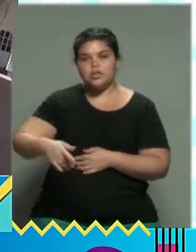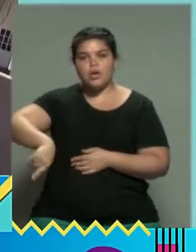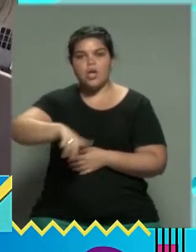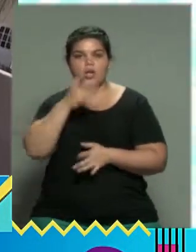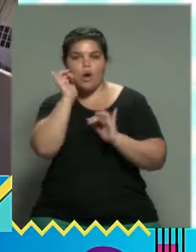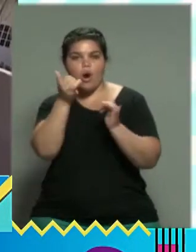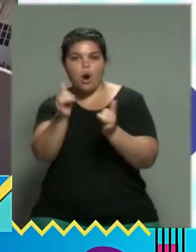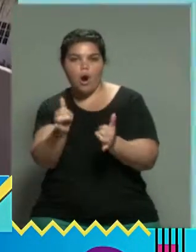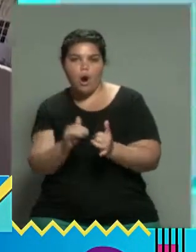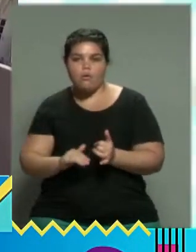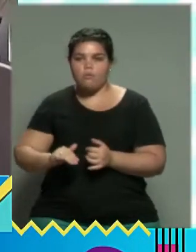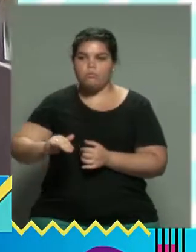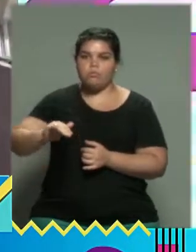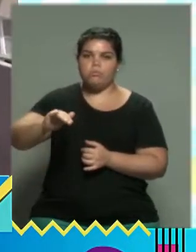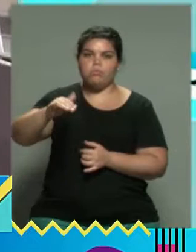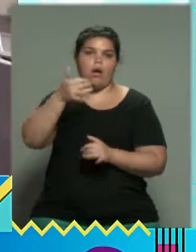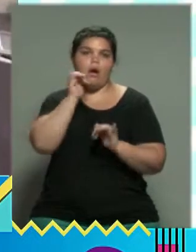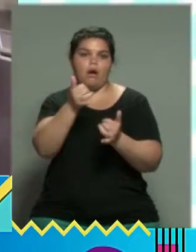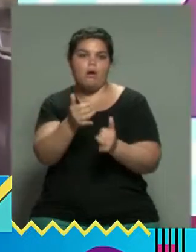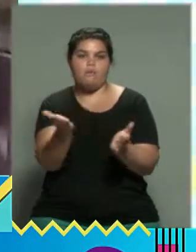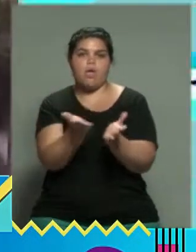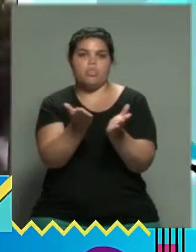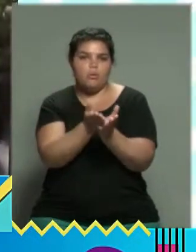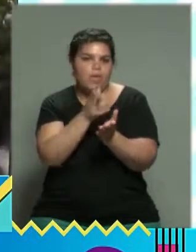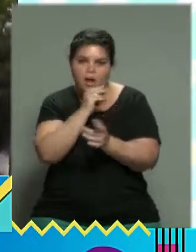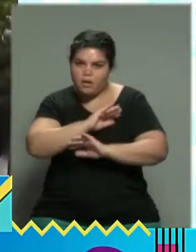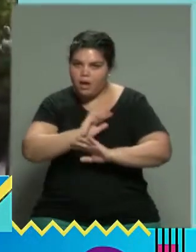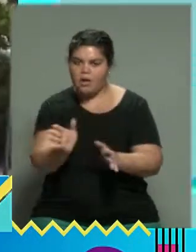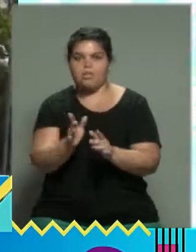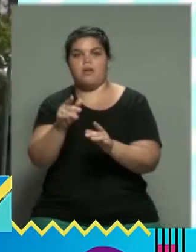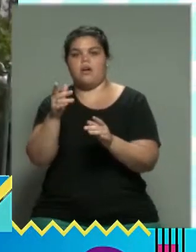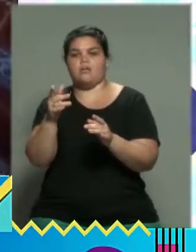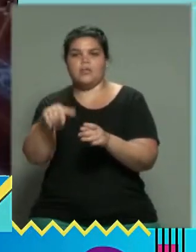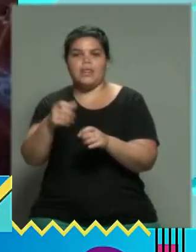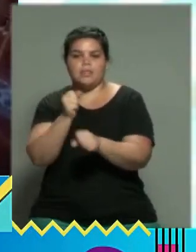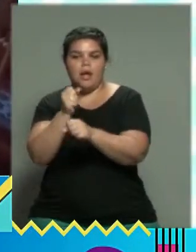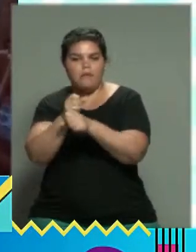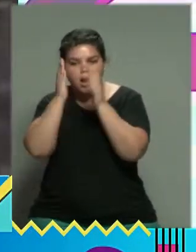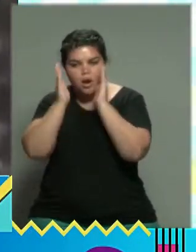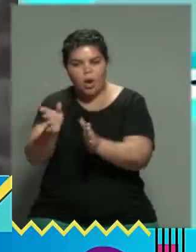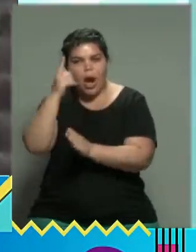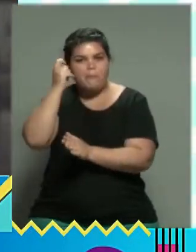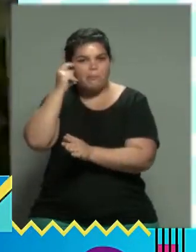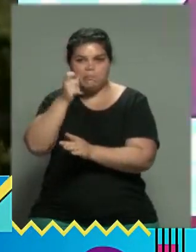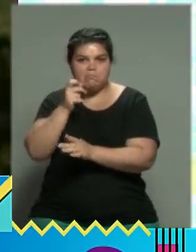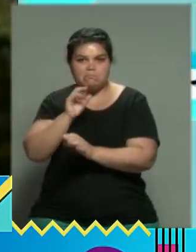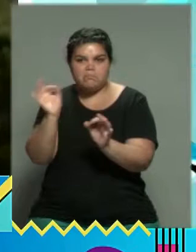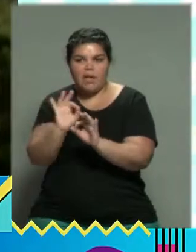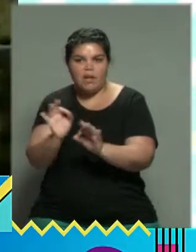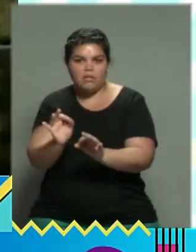adolescencia sin estudiar y sin ningún oficio, donde nos va a costar, y esto que lleva